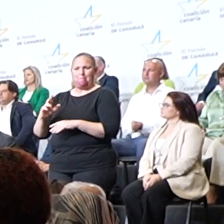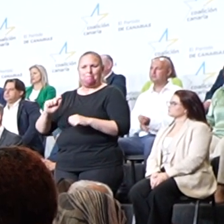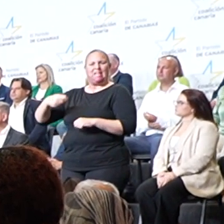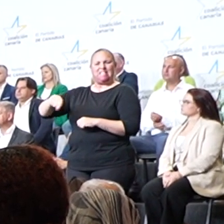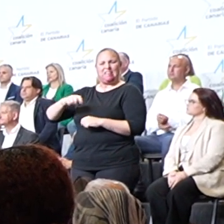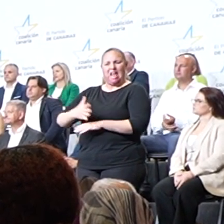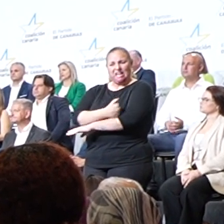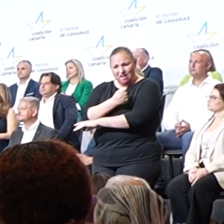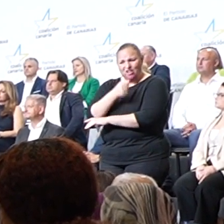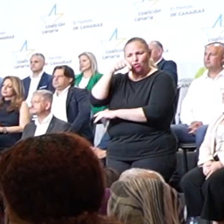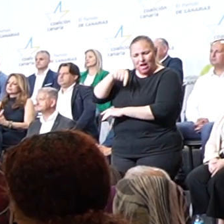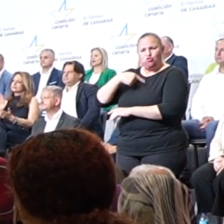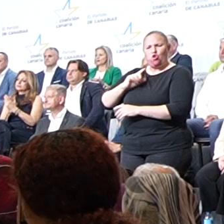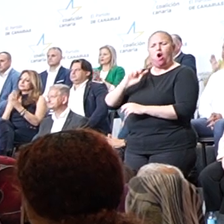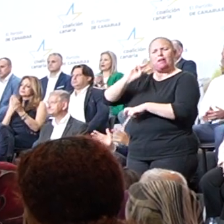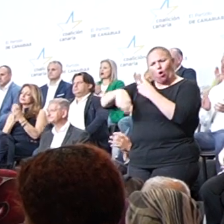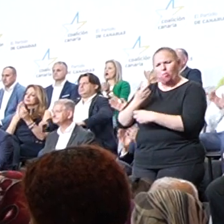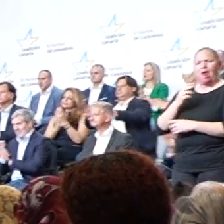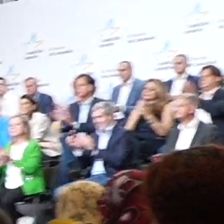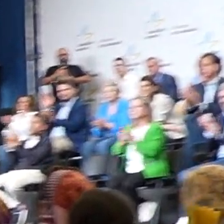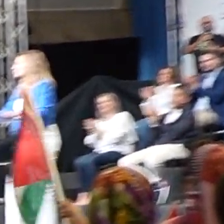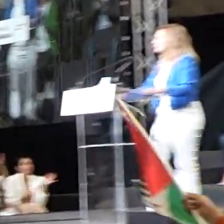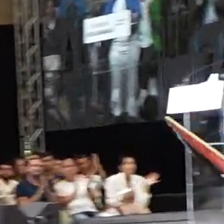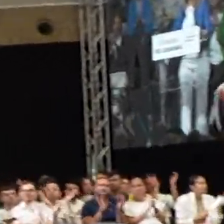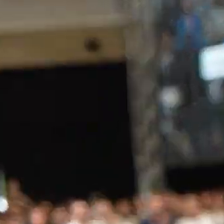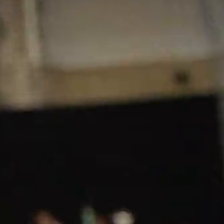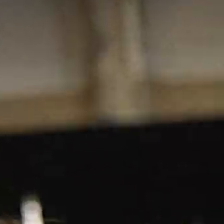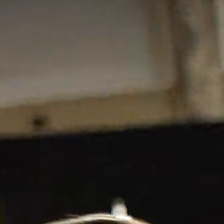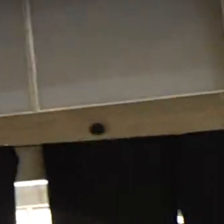Vamos a recuperar Ancina para sus mayores.